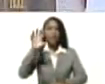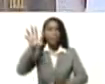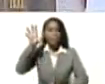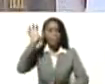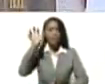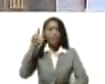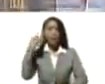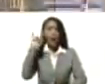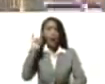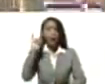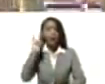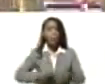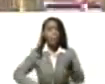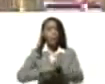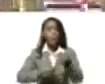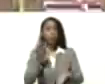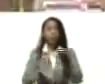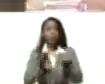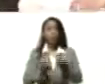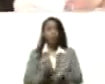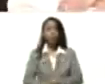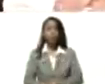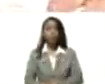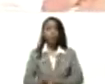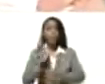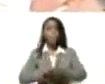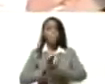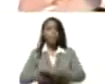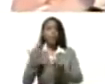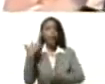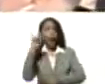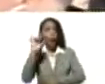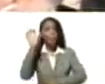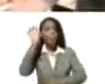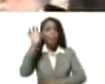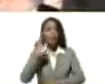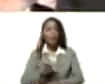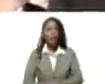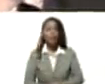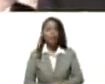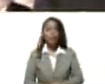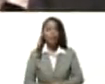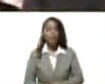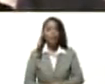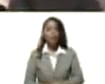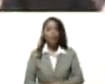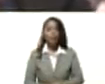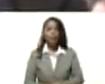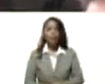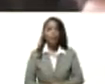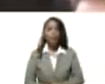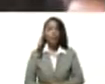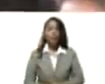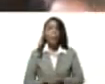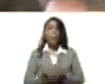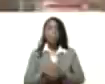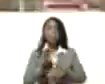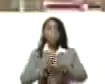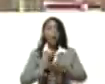que es tal porque tenemos patria y pase lo que